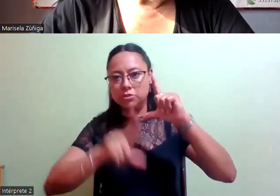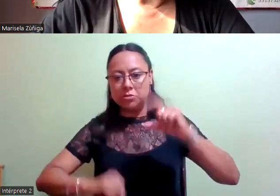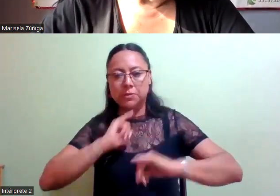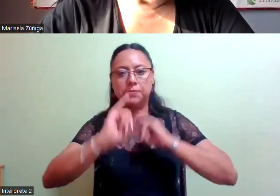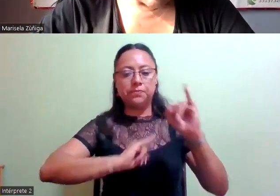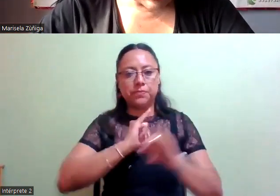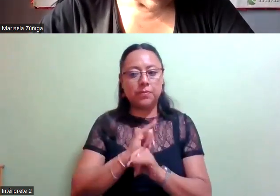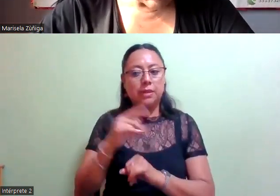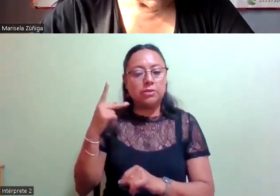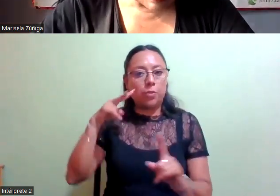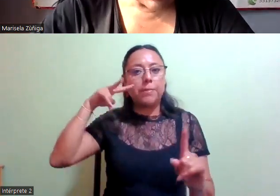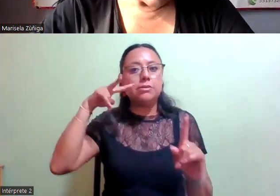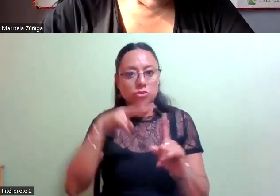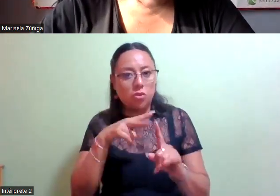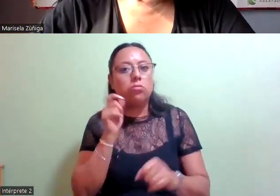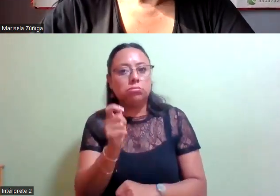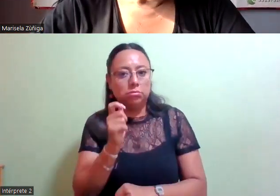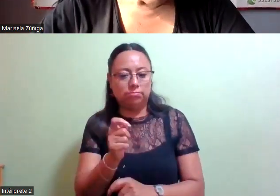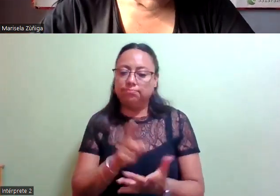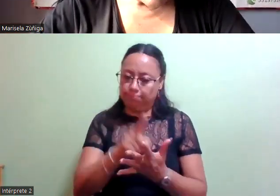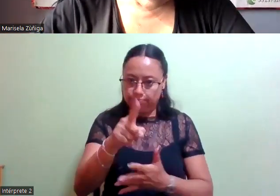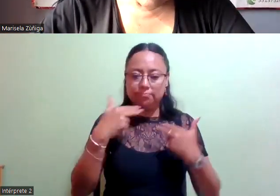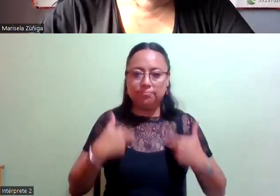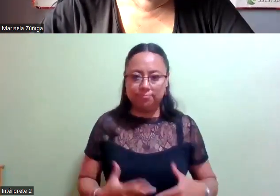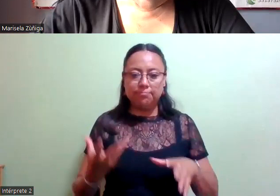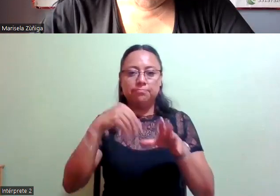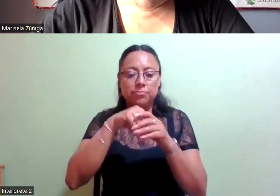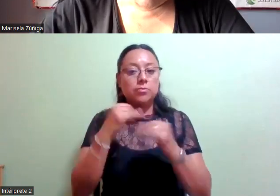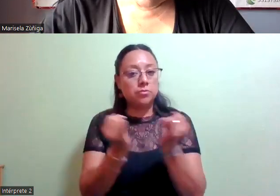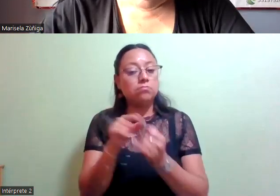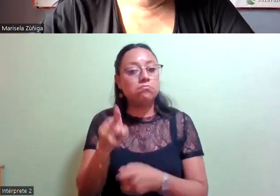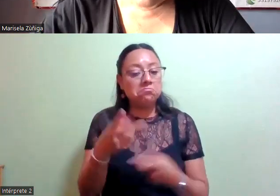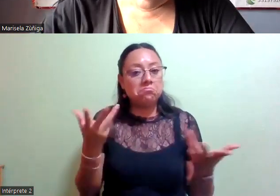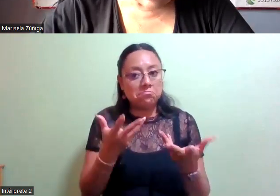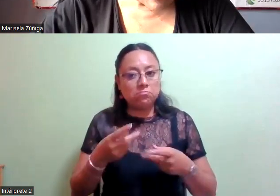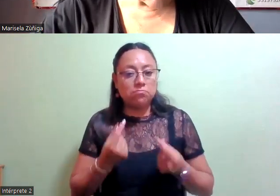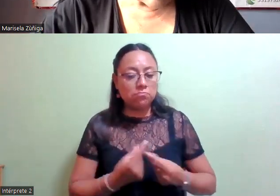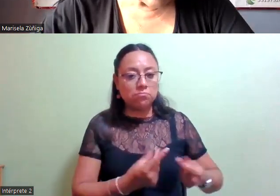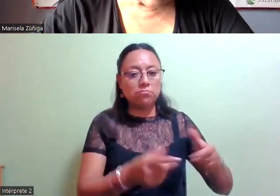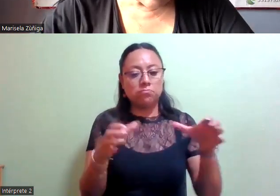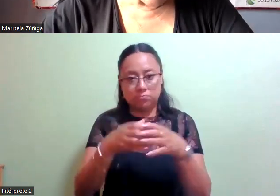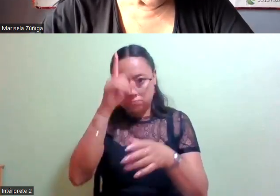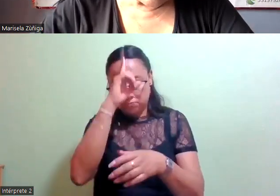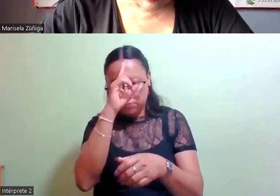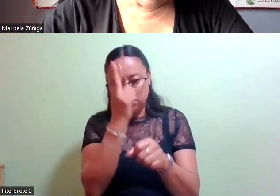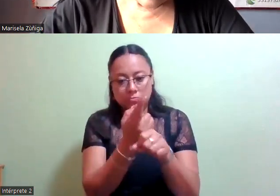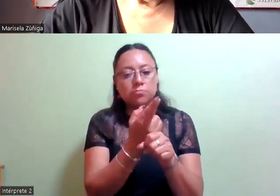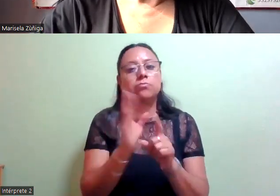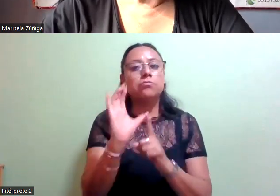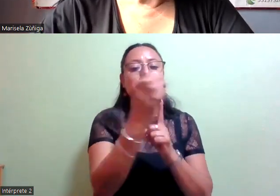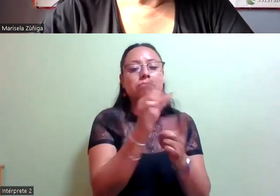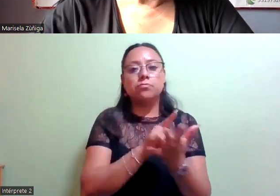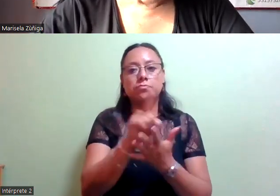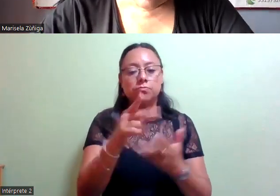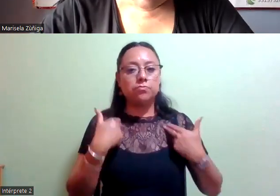la óptica de los derechos humanos. Asimismo, se desempeñó como persona consejera de la Comisión de Derechos Humanos